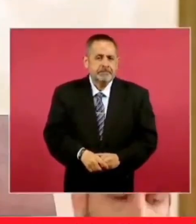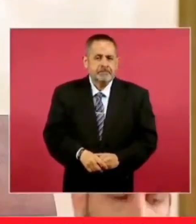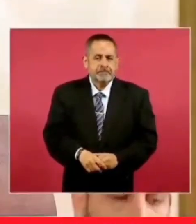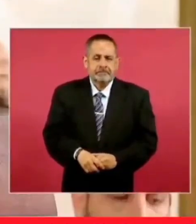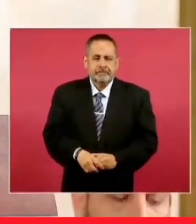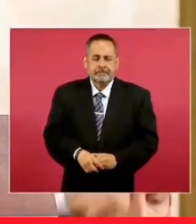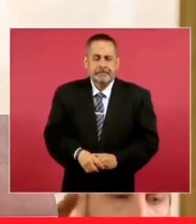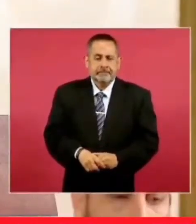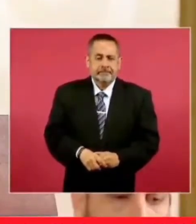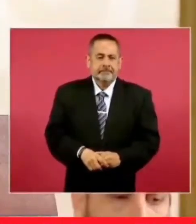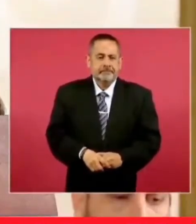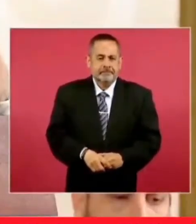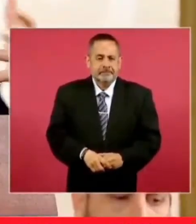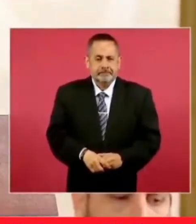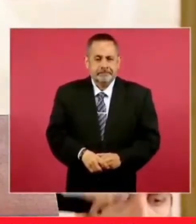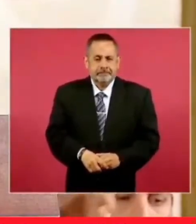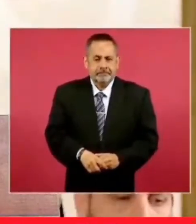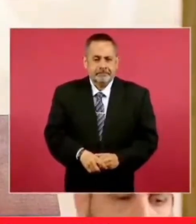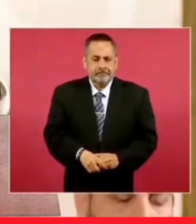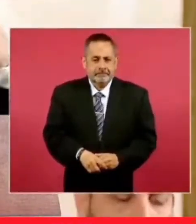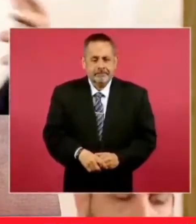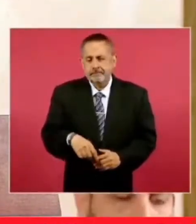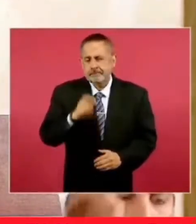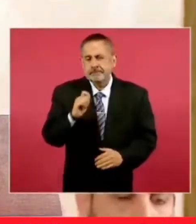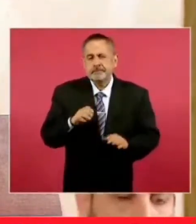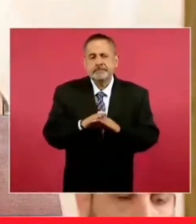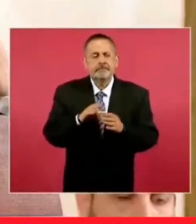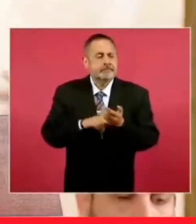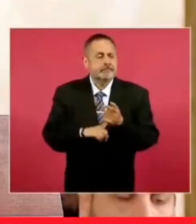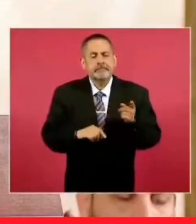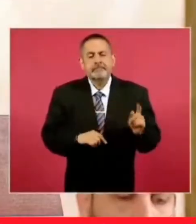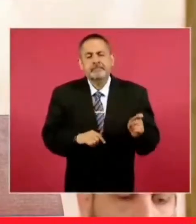Que les están pidiendo